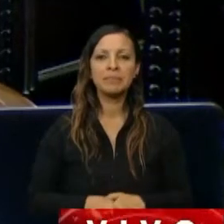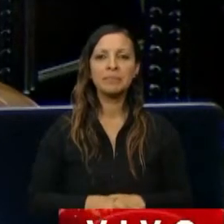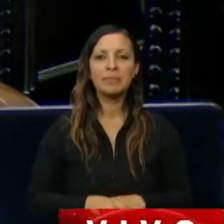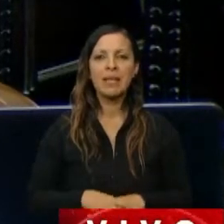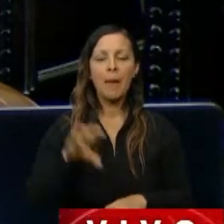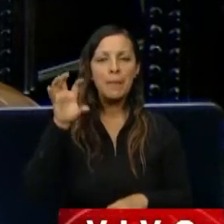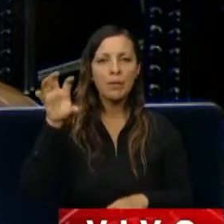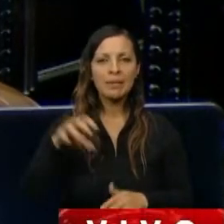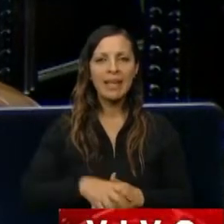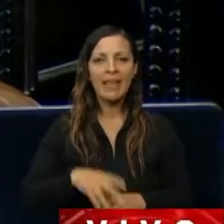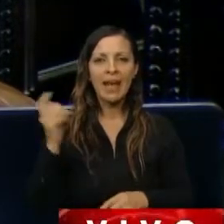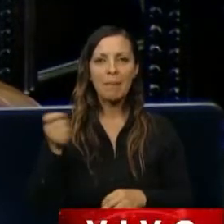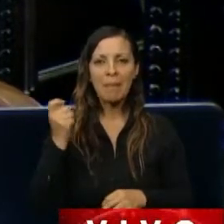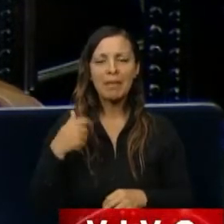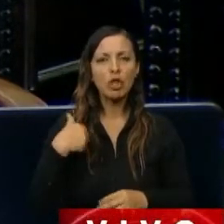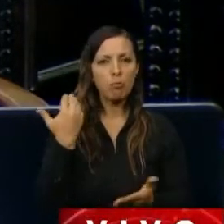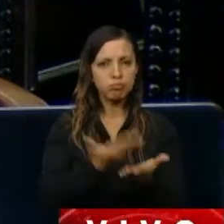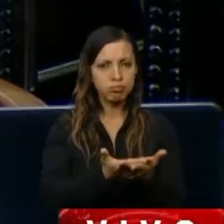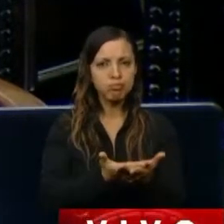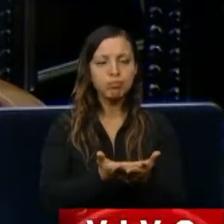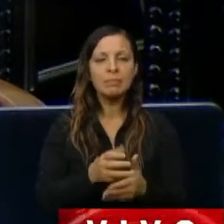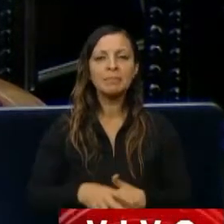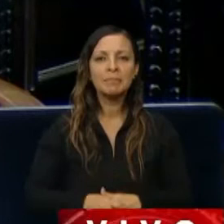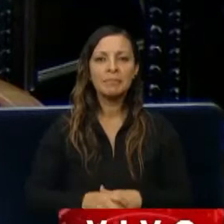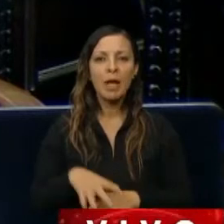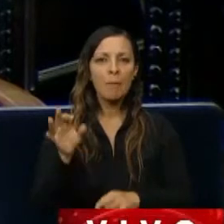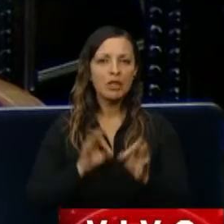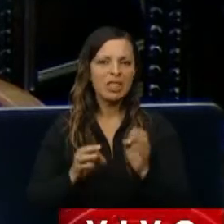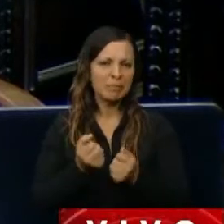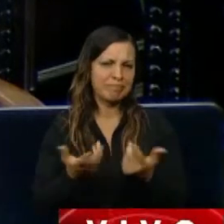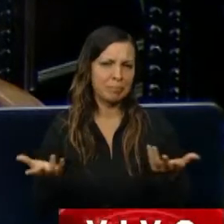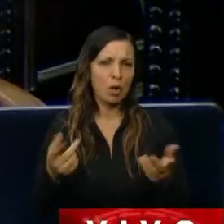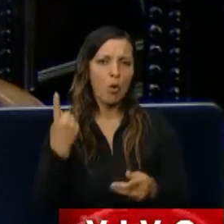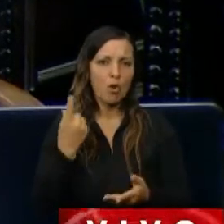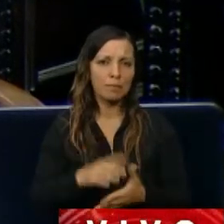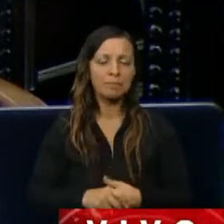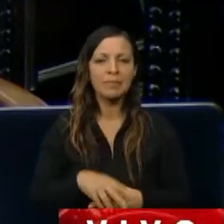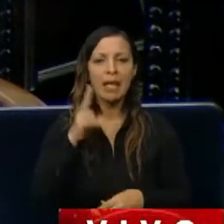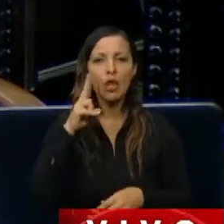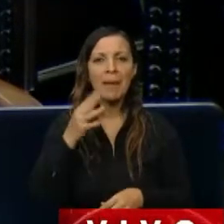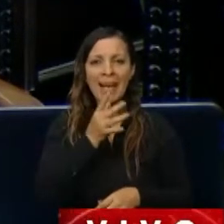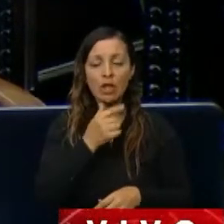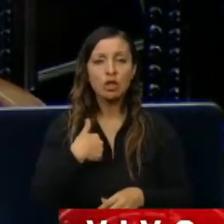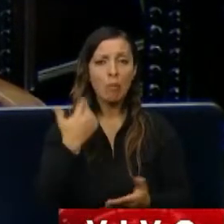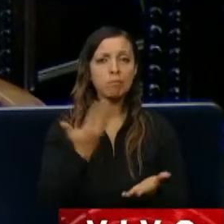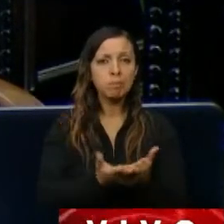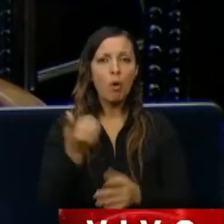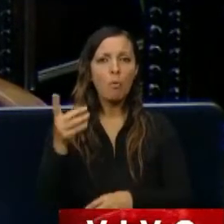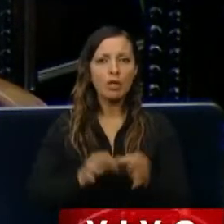la provincia de La Pampa, presenté, dentro de los muchos proyectos del 2014, uno